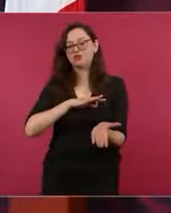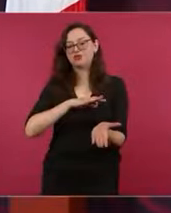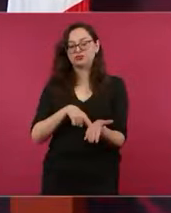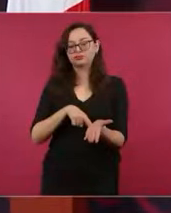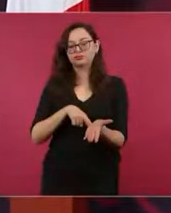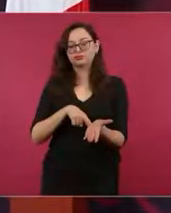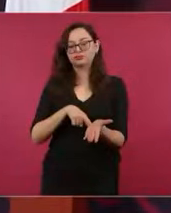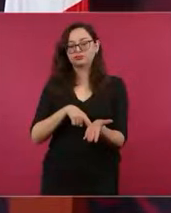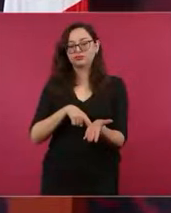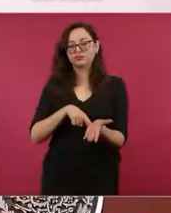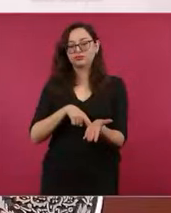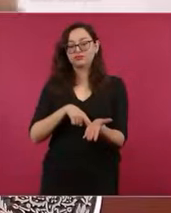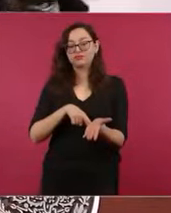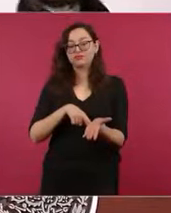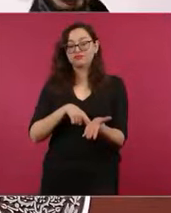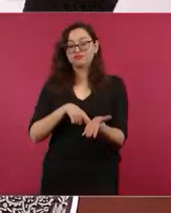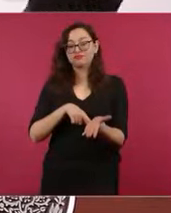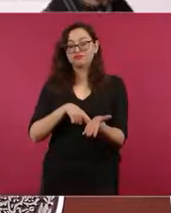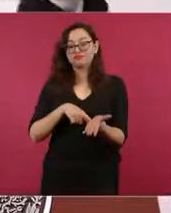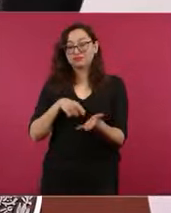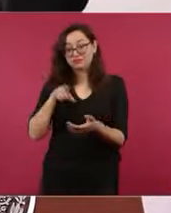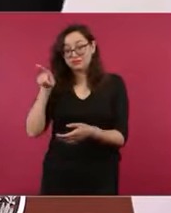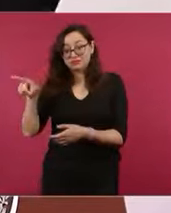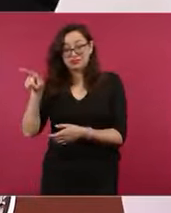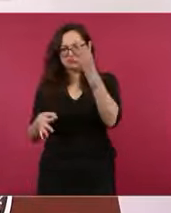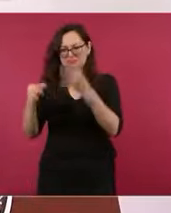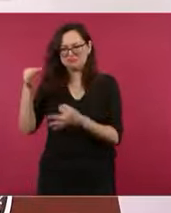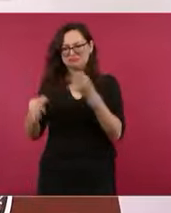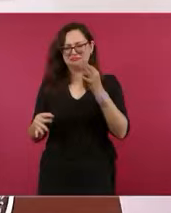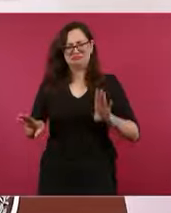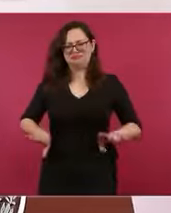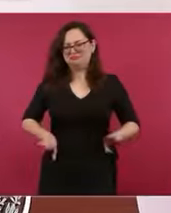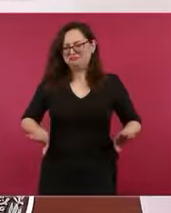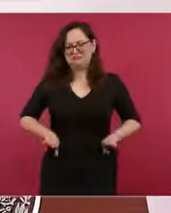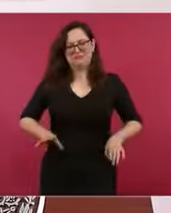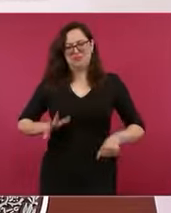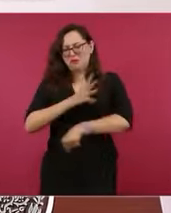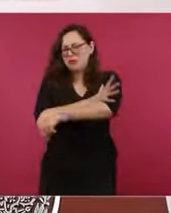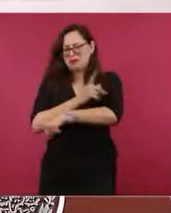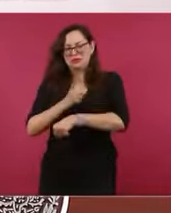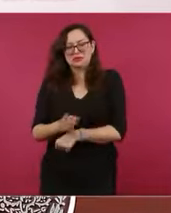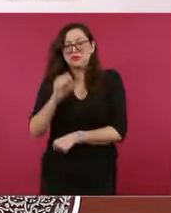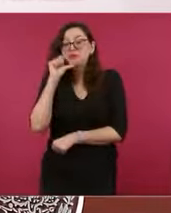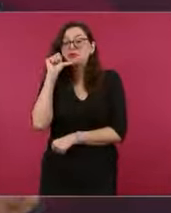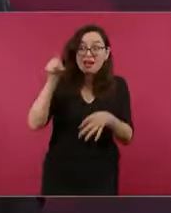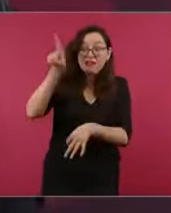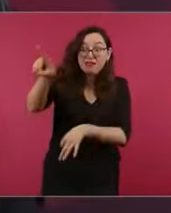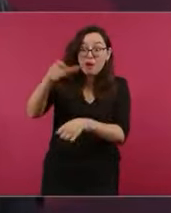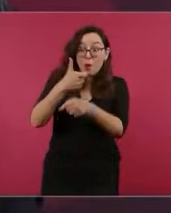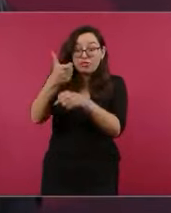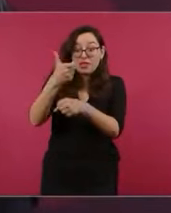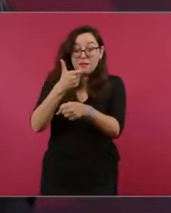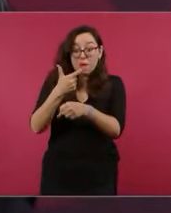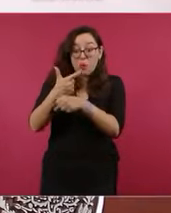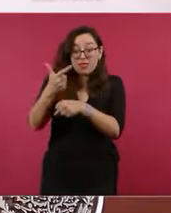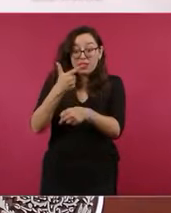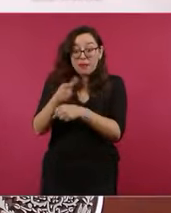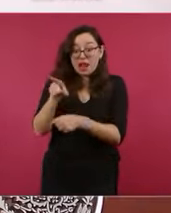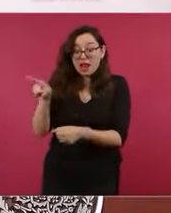deshonesto, pero que lo que había denunciado en el programa de radio, con pruebas, era falso. ¿Saben qué